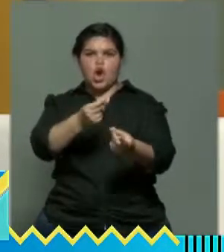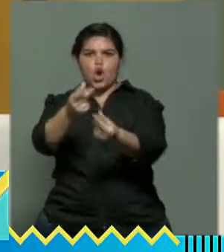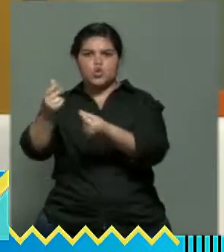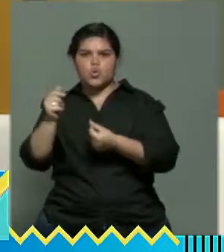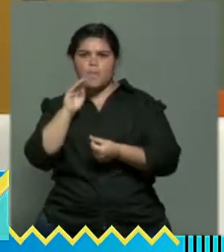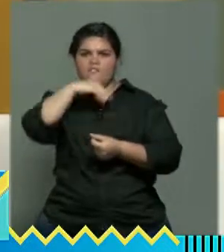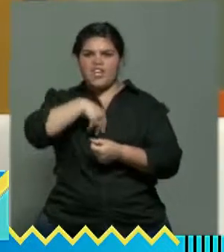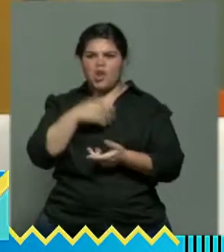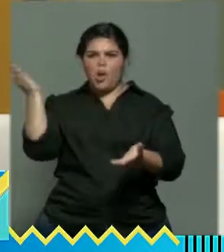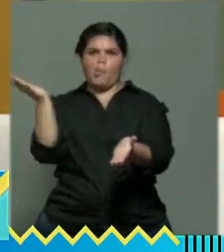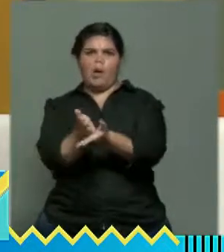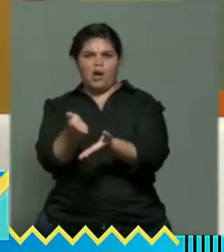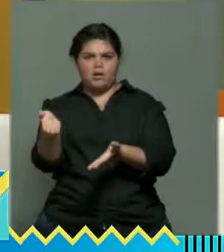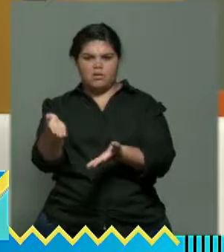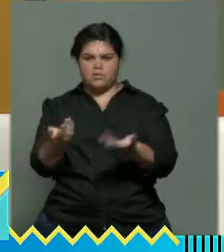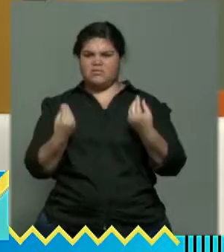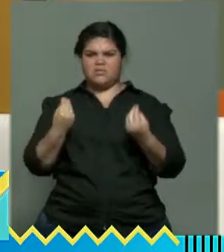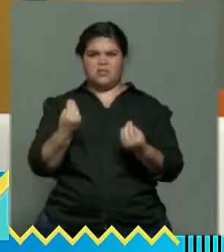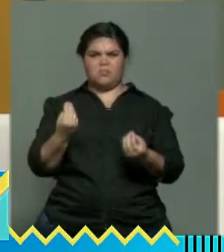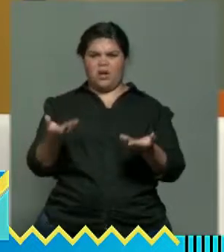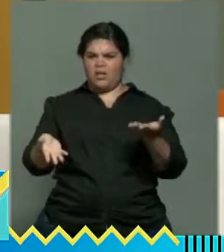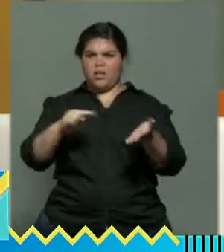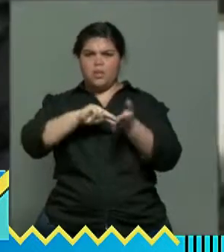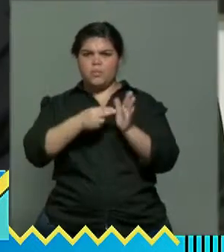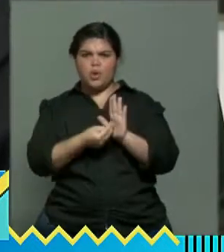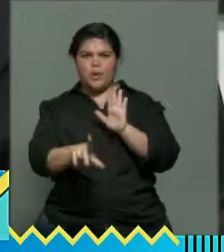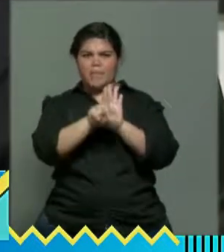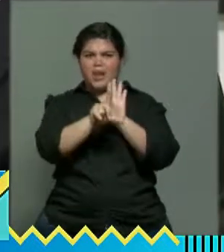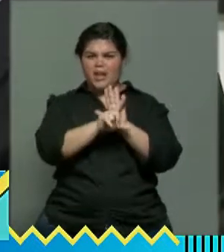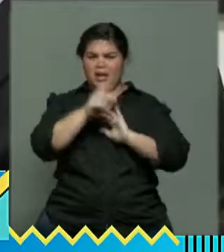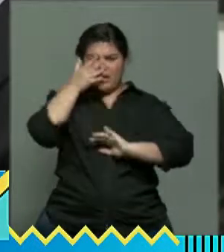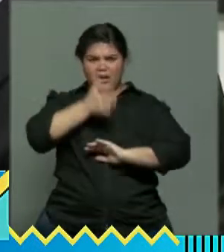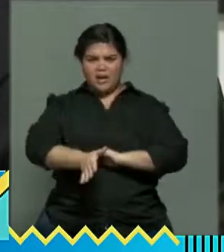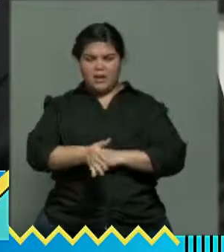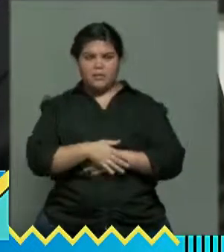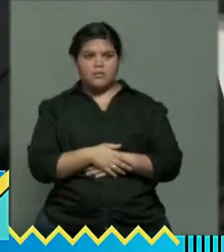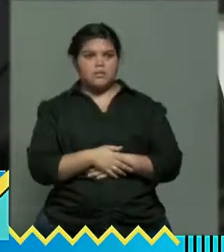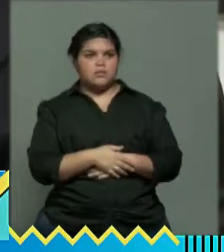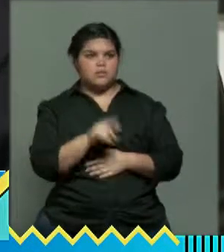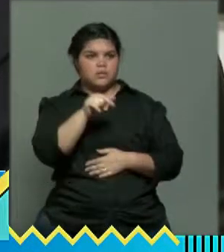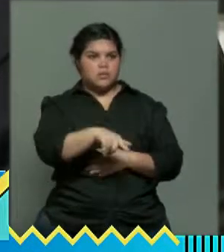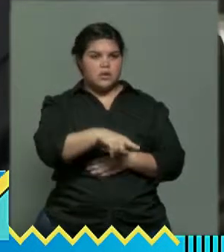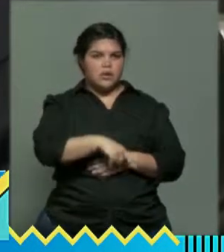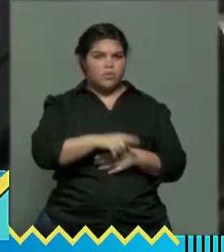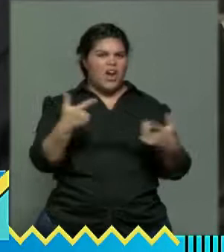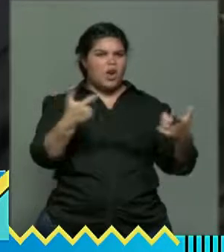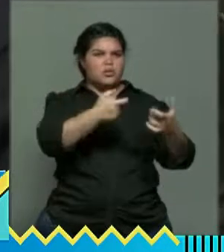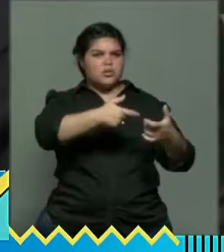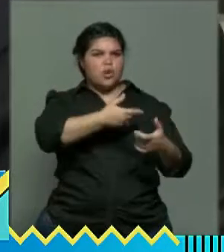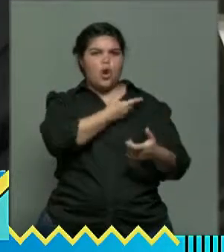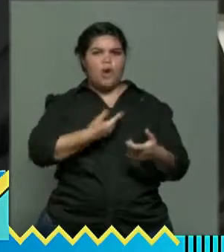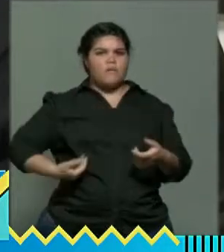sea, hay hasta un problema legal grave. O sea, Es una una impericia contradicción. del gobierno nacional, digo, es falta